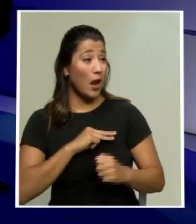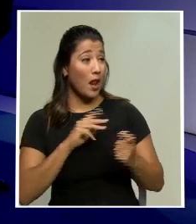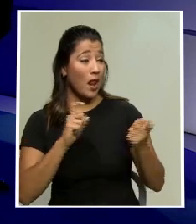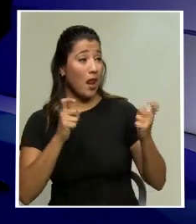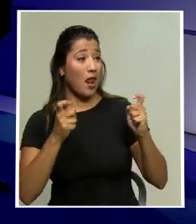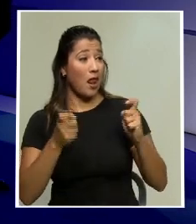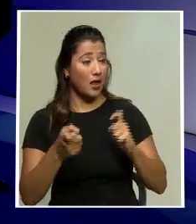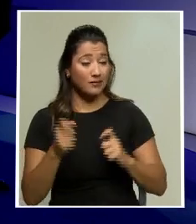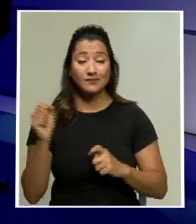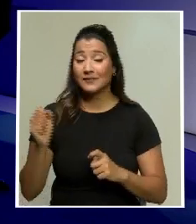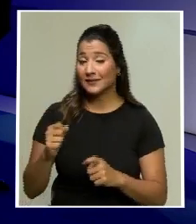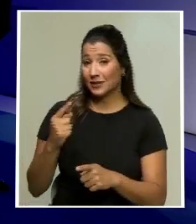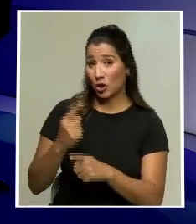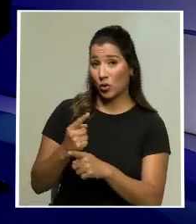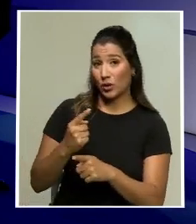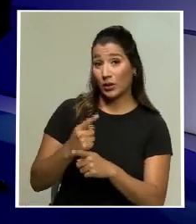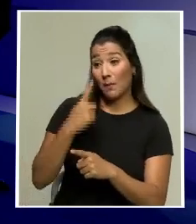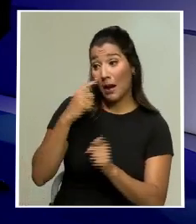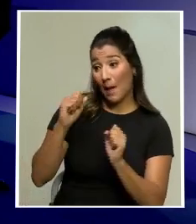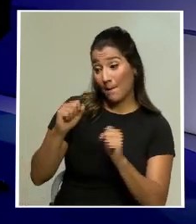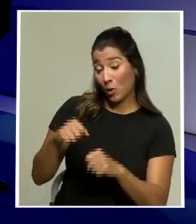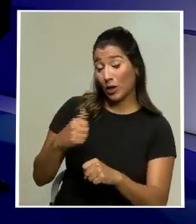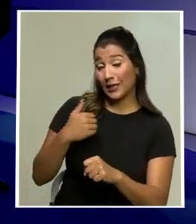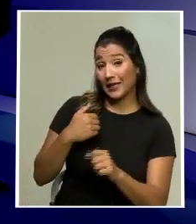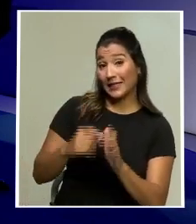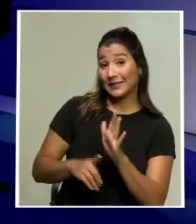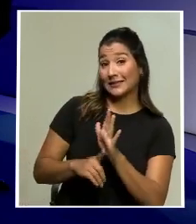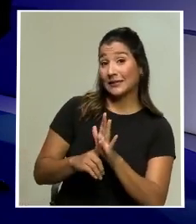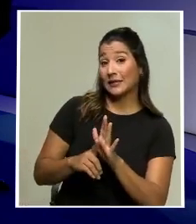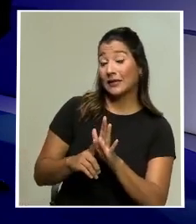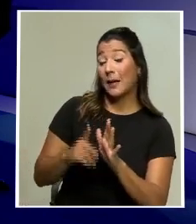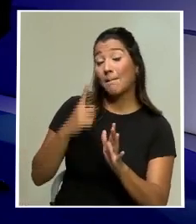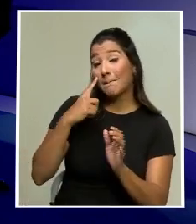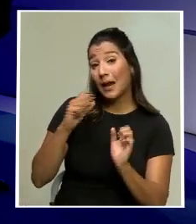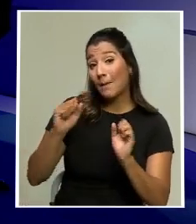Demasiado para asegurar el desarrollo de la democracia. Es muy...